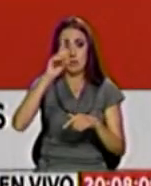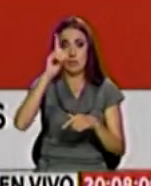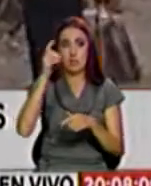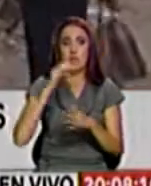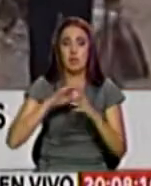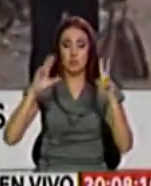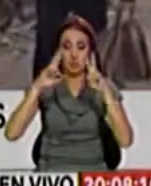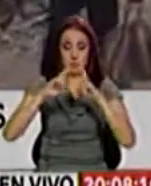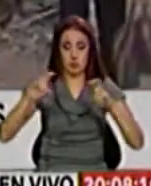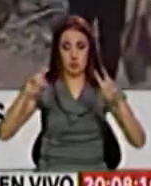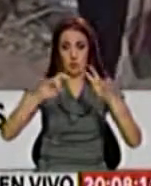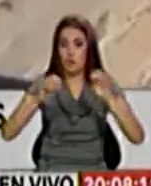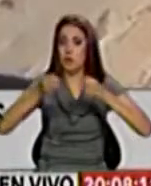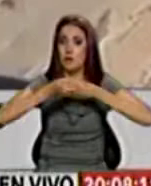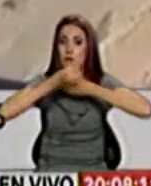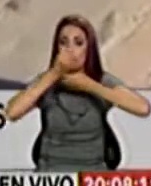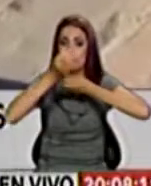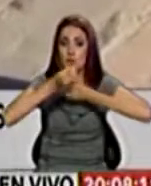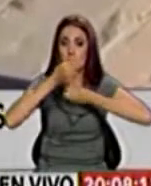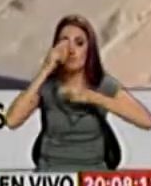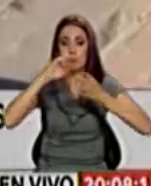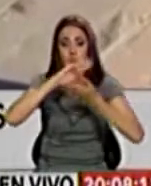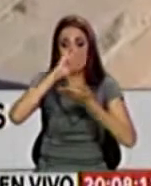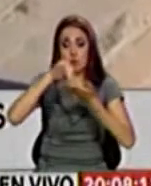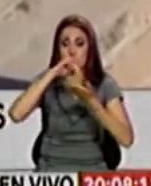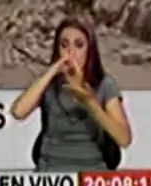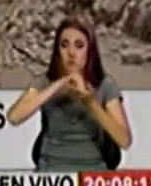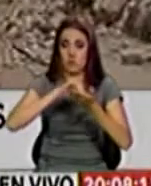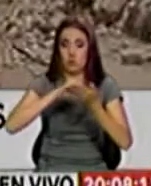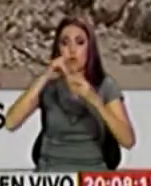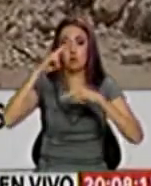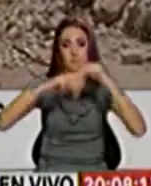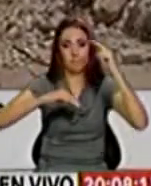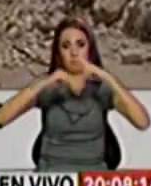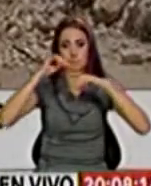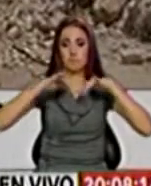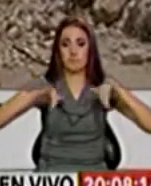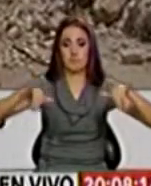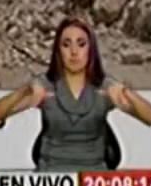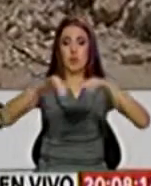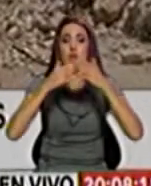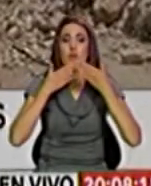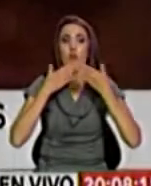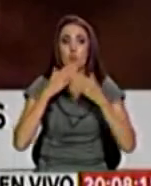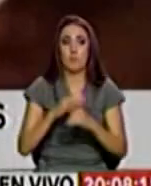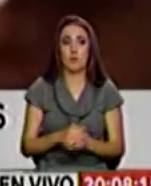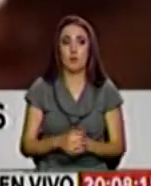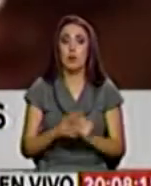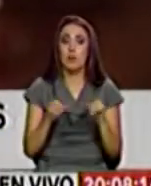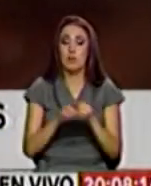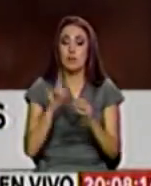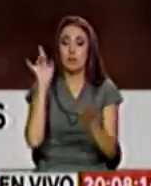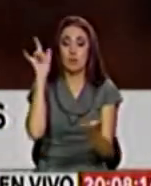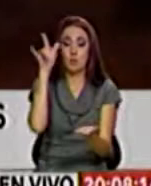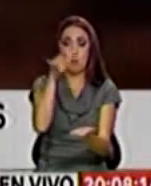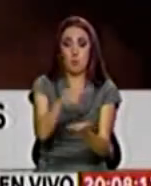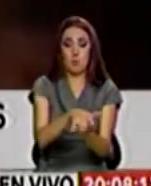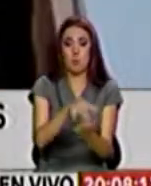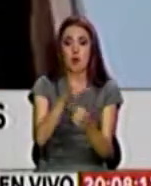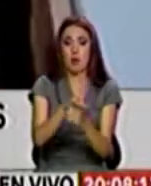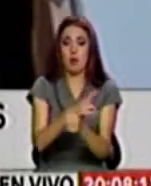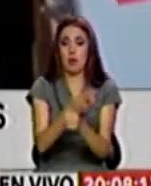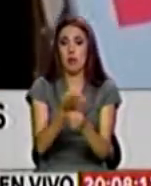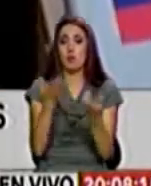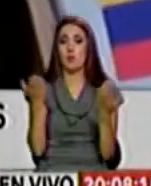de Contraloría en torno a la reconstrucción de Manabí luego del terremoto del 2016 y el uso del avión presidencial durante el gobierno